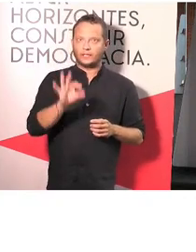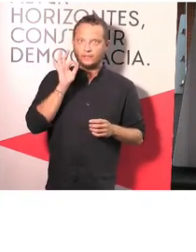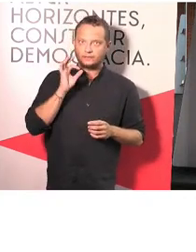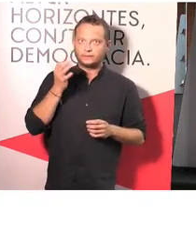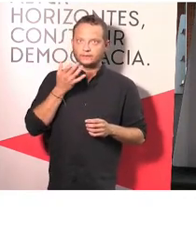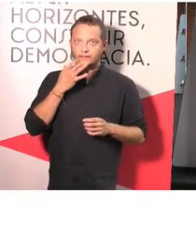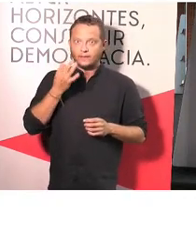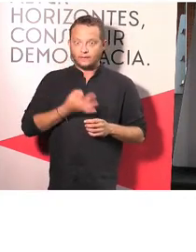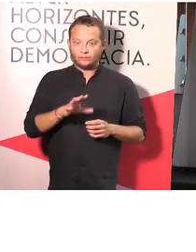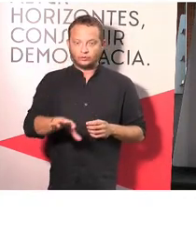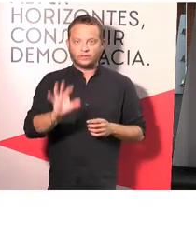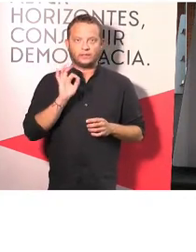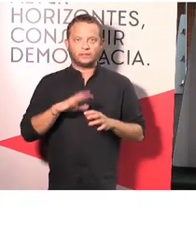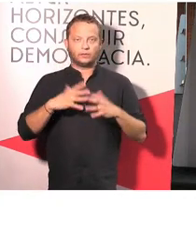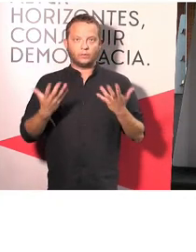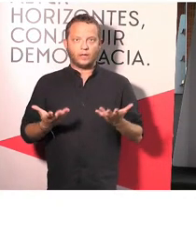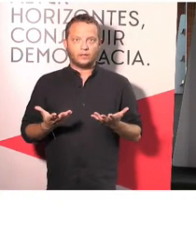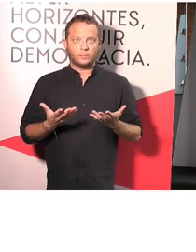si tenemos que elegir